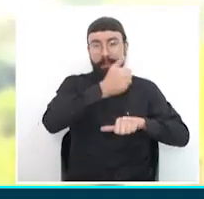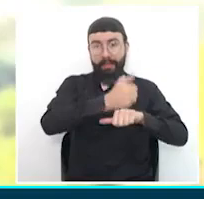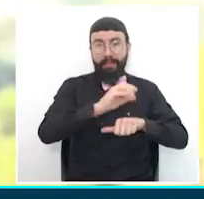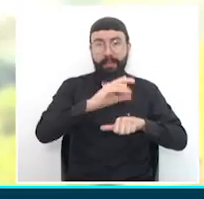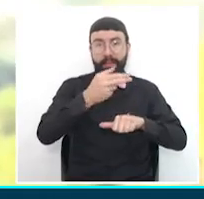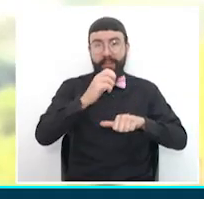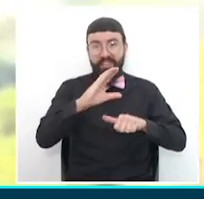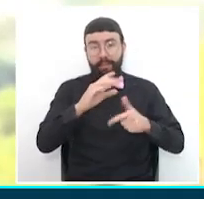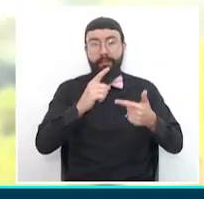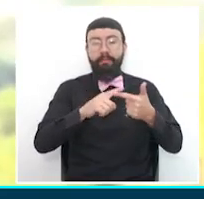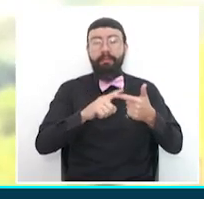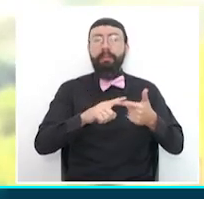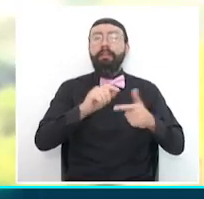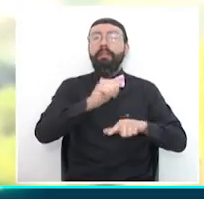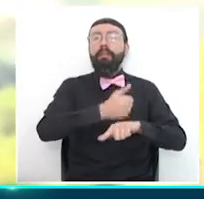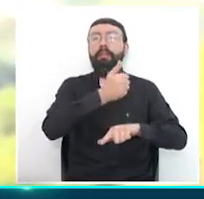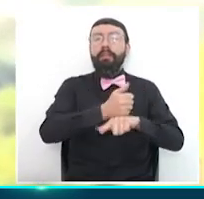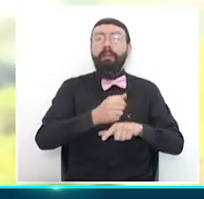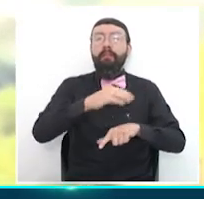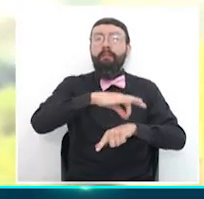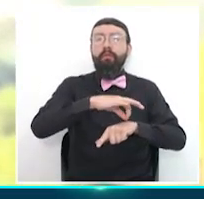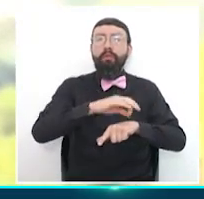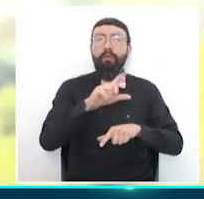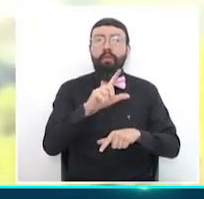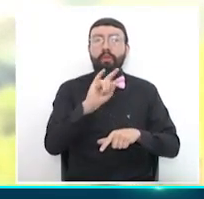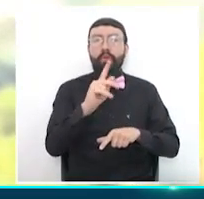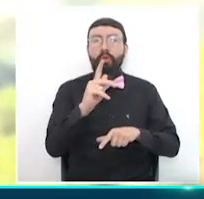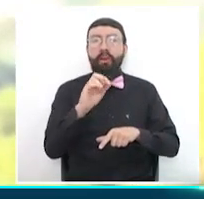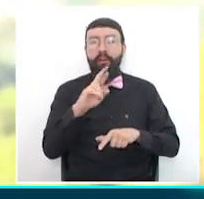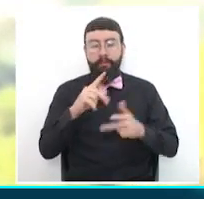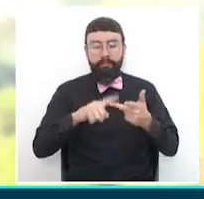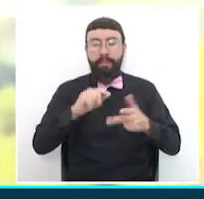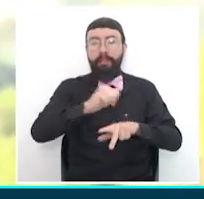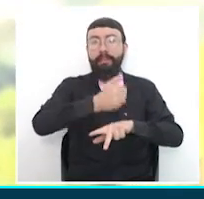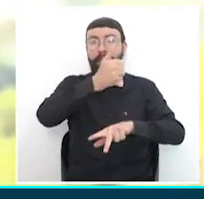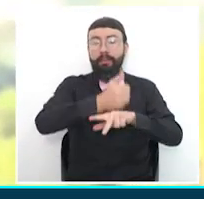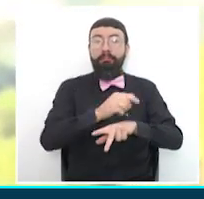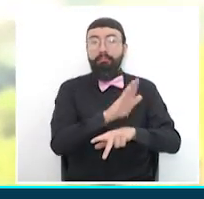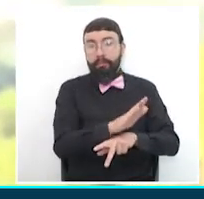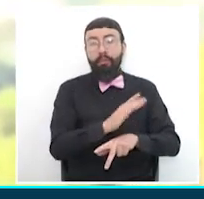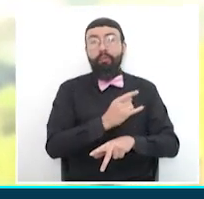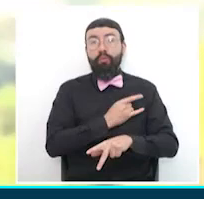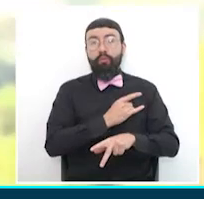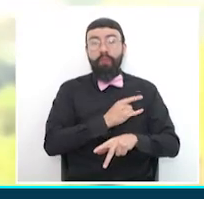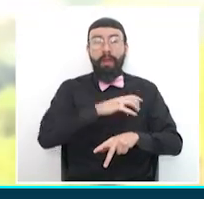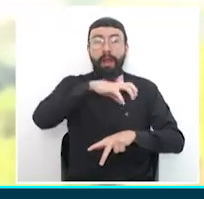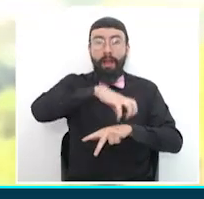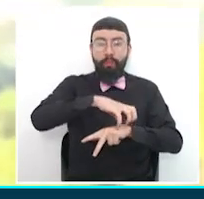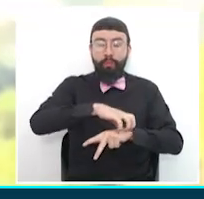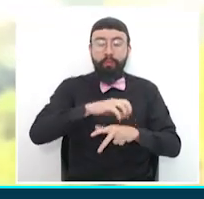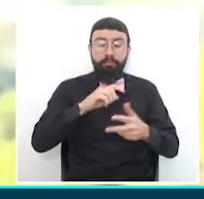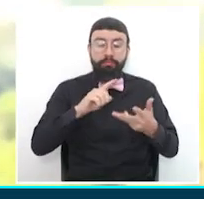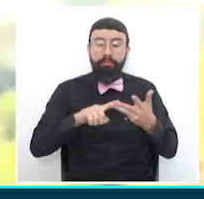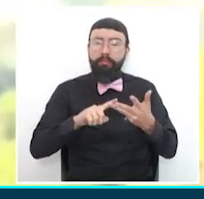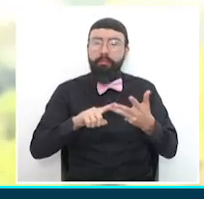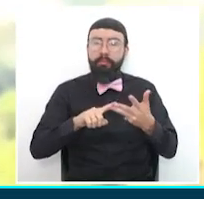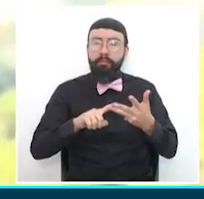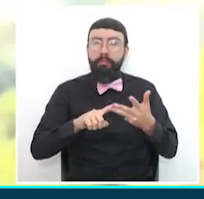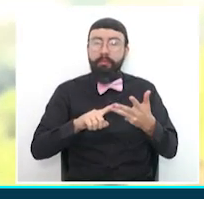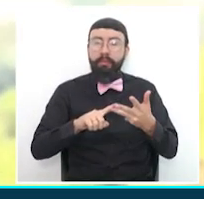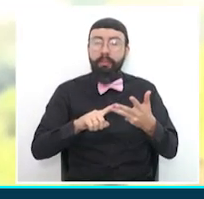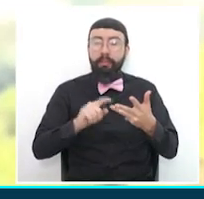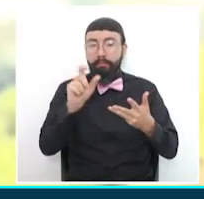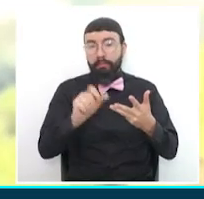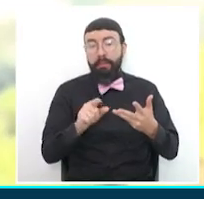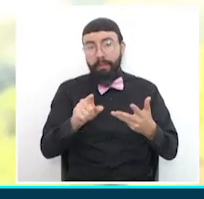Pablo Jaramillo, gerente de Fundación Luker, el rector Carlos Eduardo Jaramillo, rector de la Universidad Autónoma, y Luis Roberto